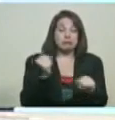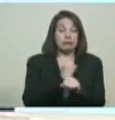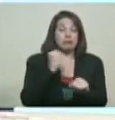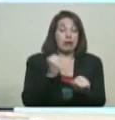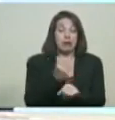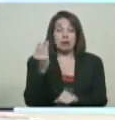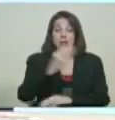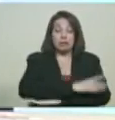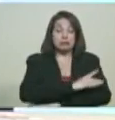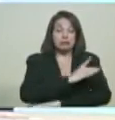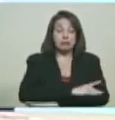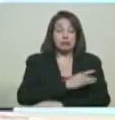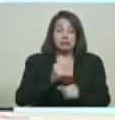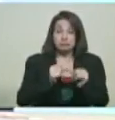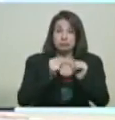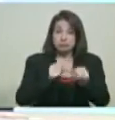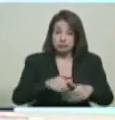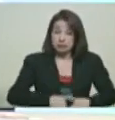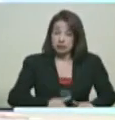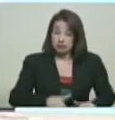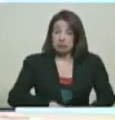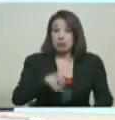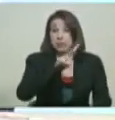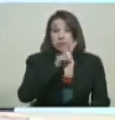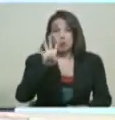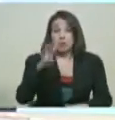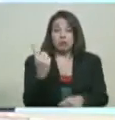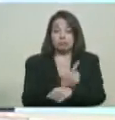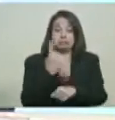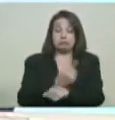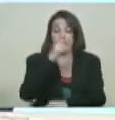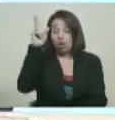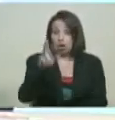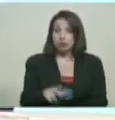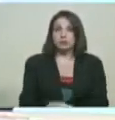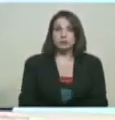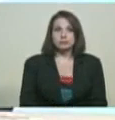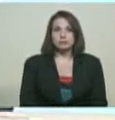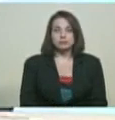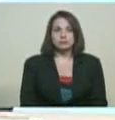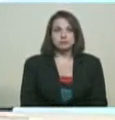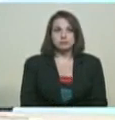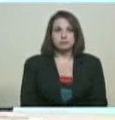disciplina con más entrega con más sacrificio las 24 horas del día de todos los días